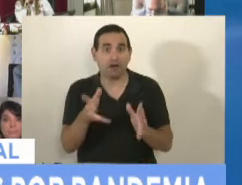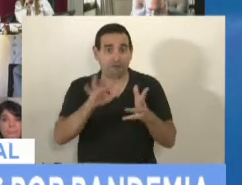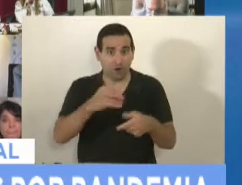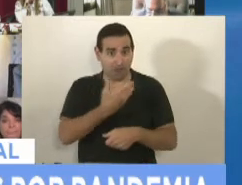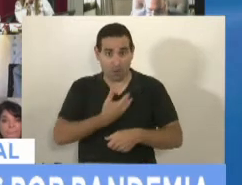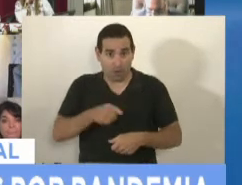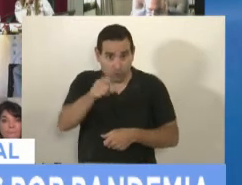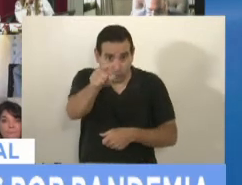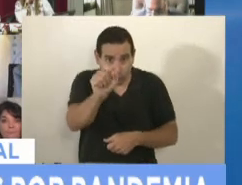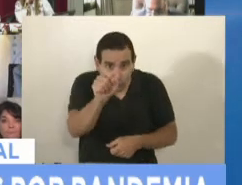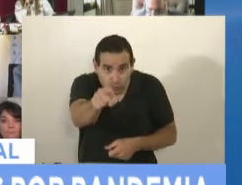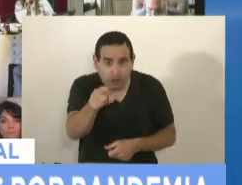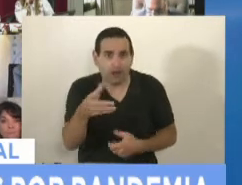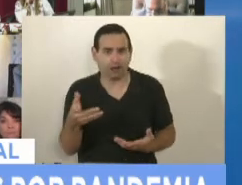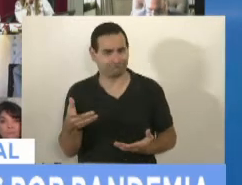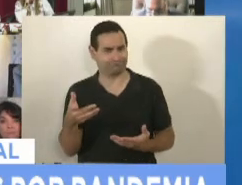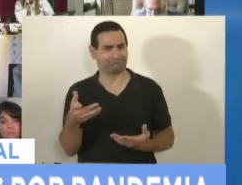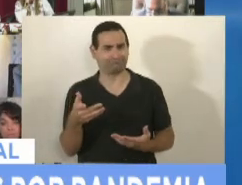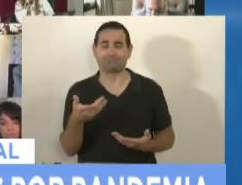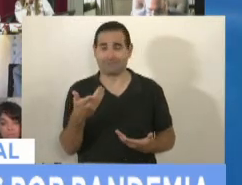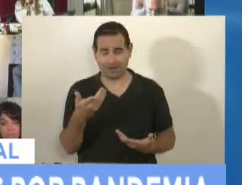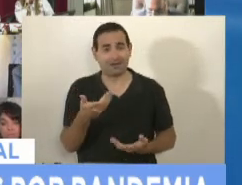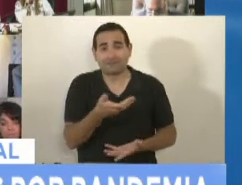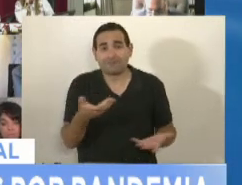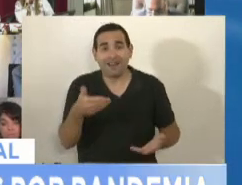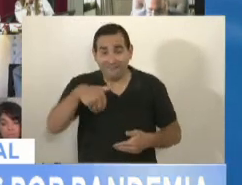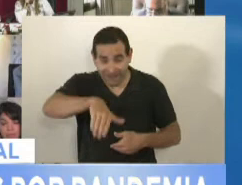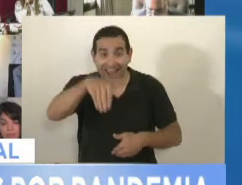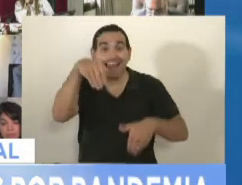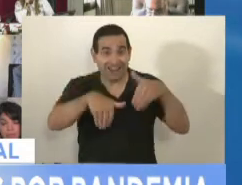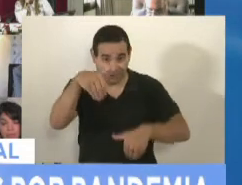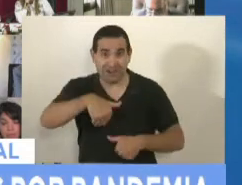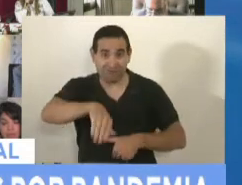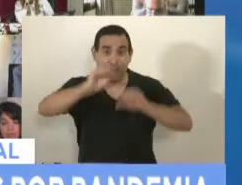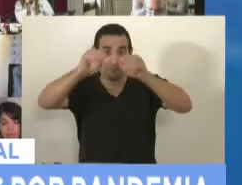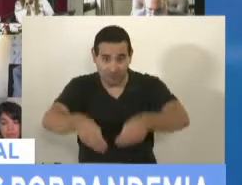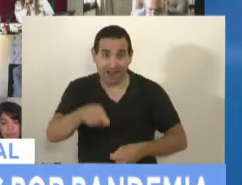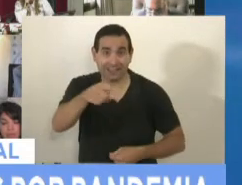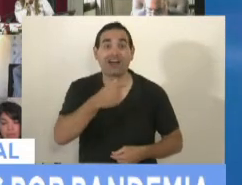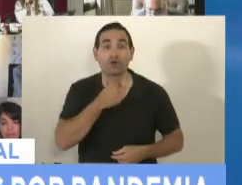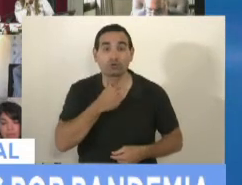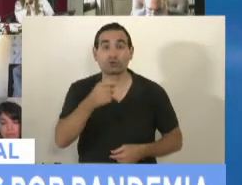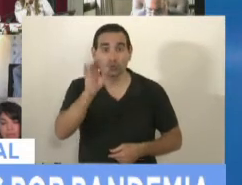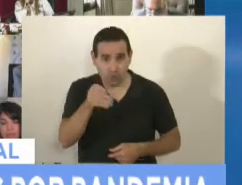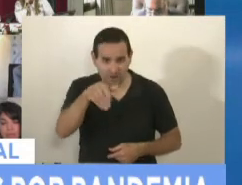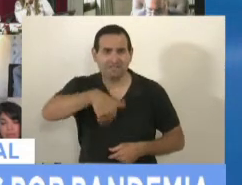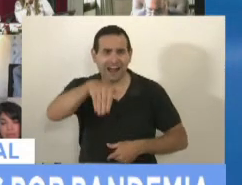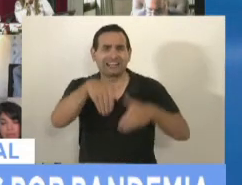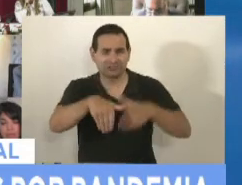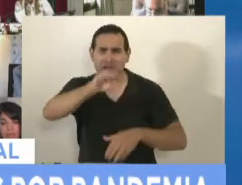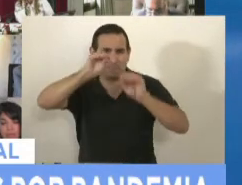ustedes, es suficiente motivo para que pierdan las elecciones próximas de agosto y octubre. No hace